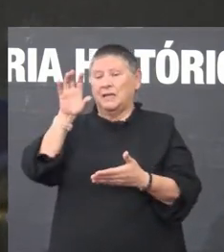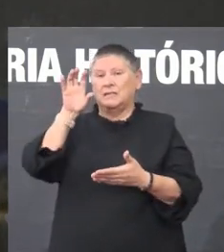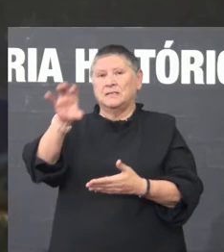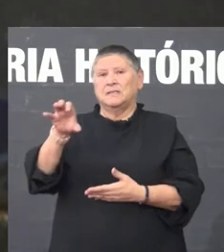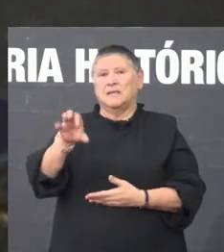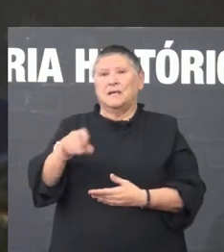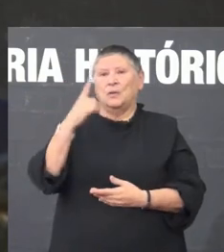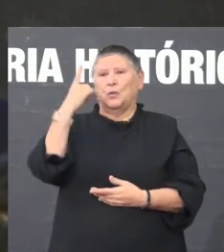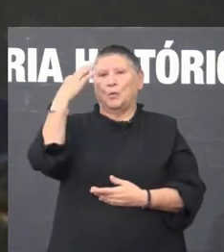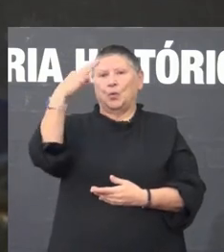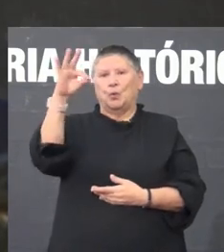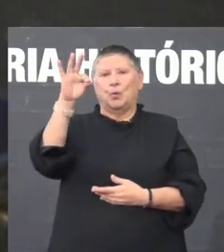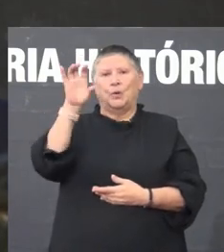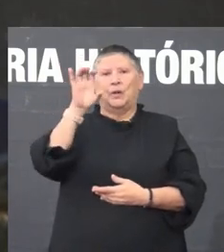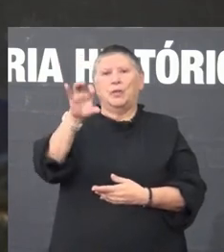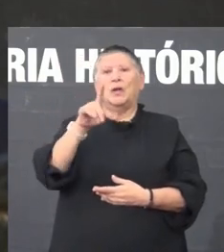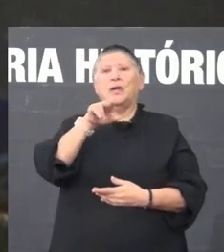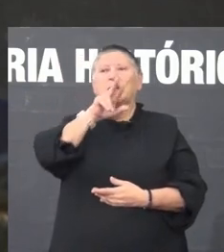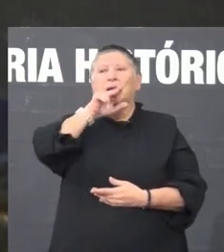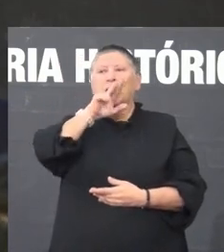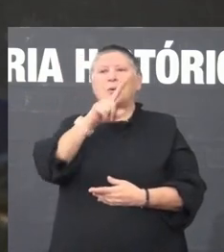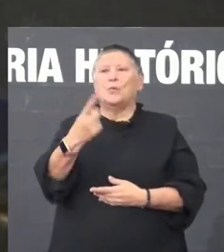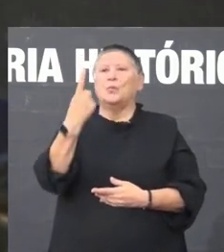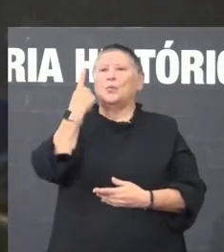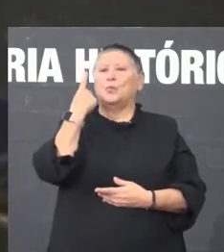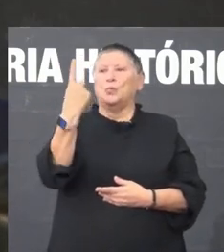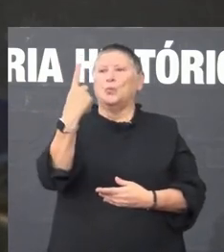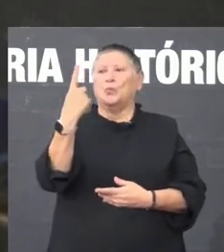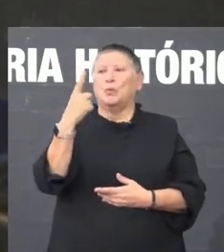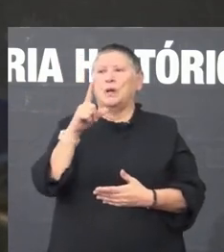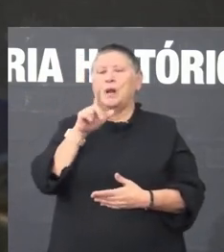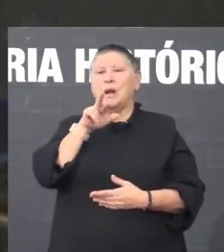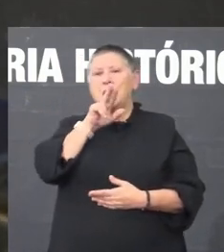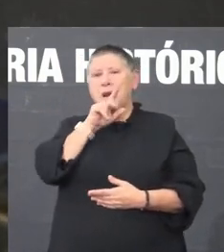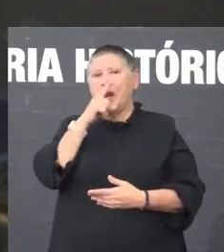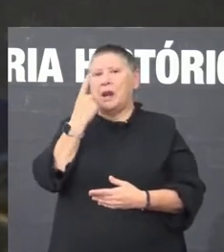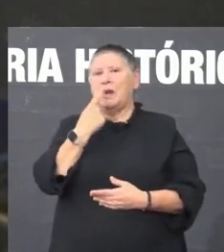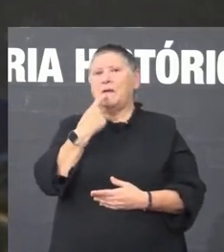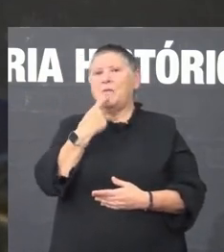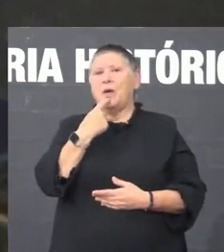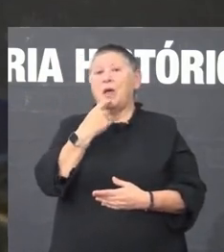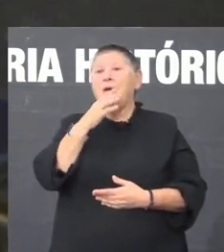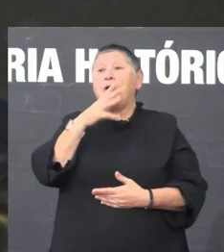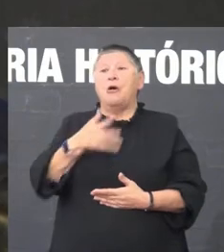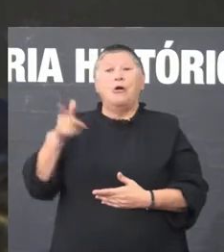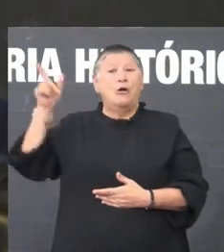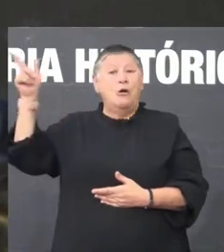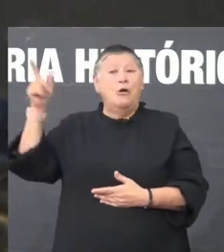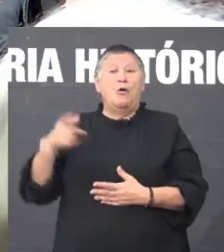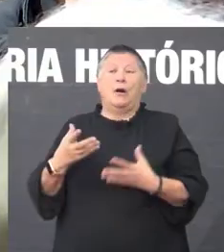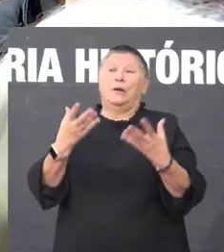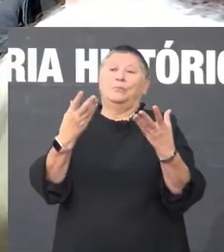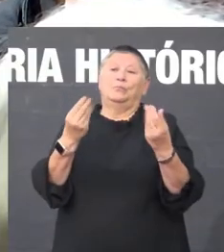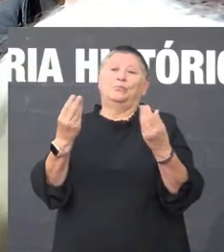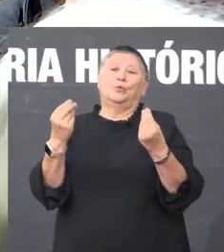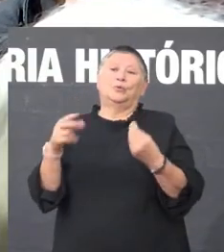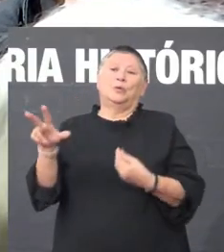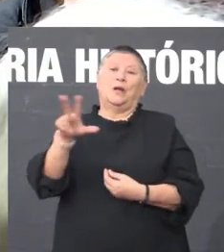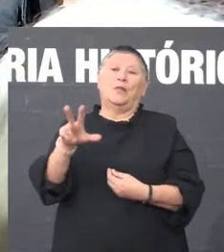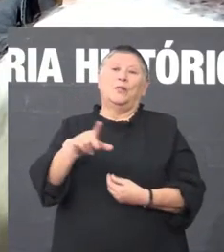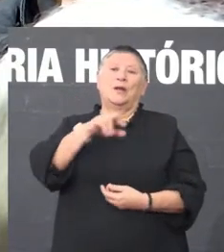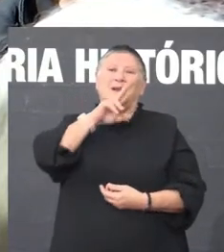uninacional y monolingüe. Hoy Bélgica es un Estado plurinacional y tan plurilingüe